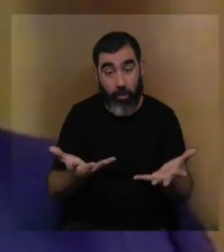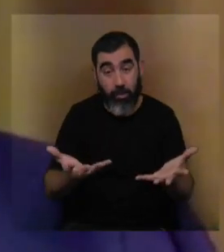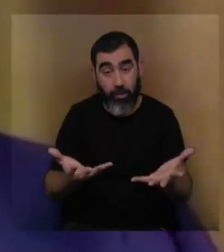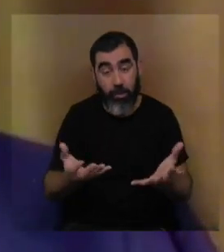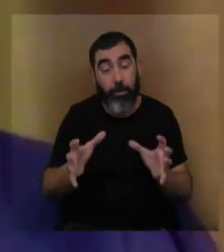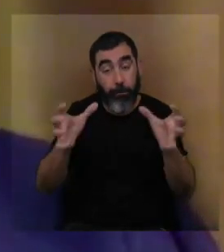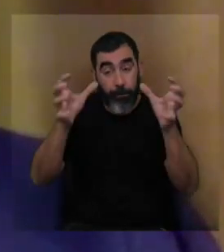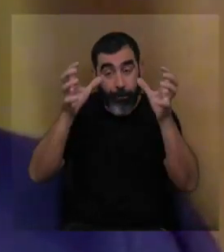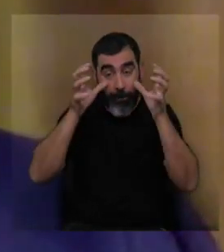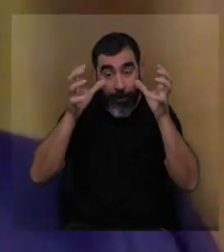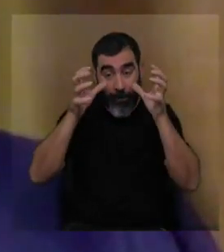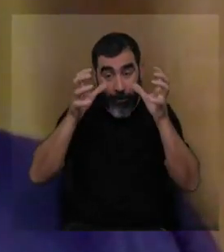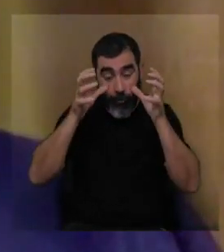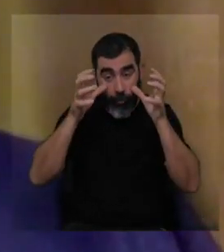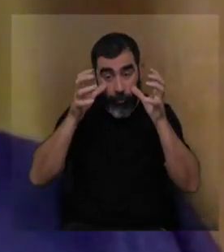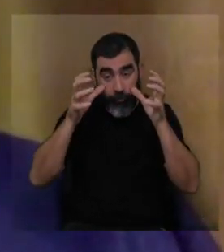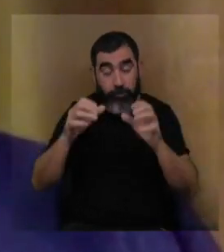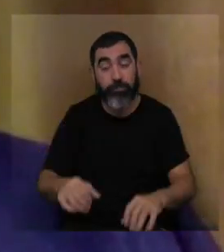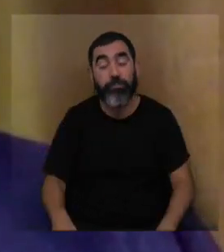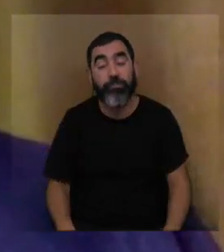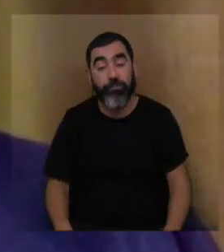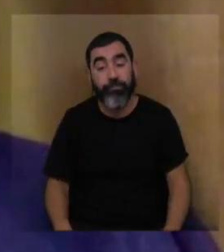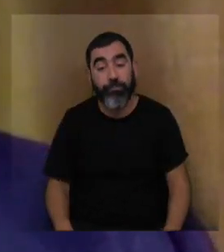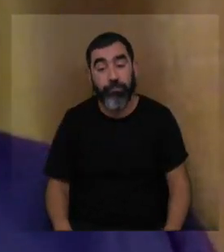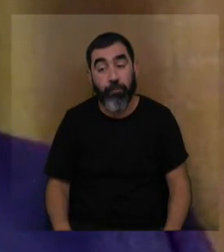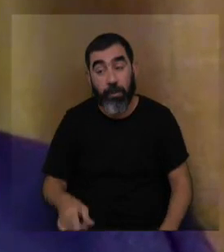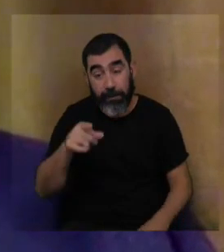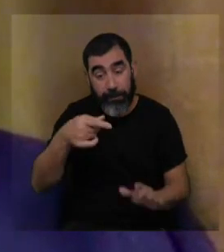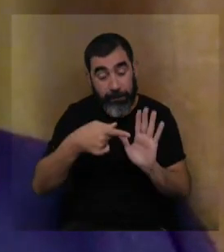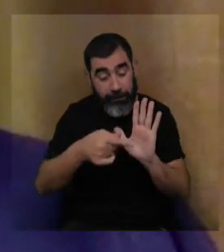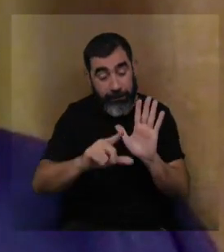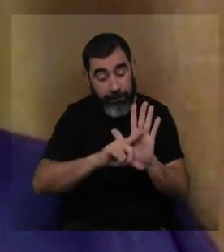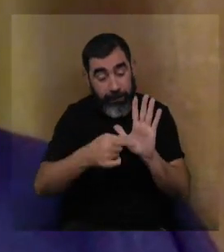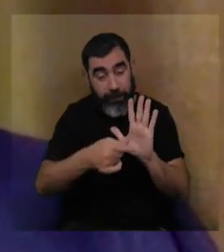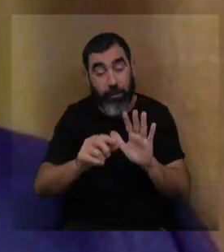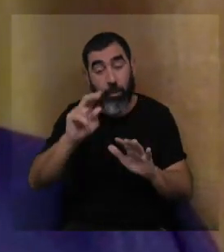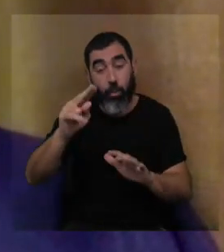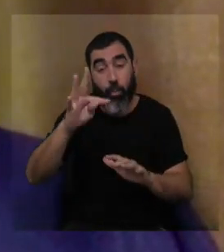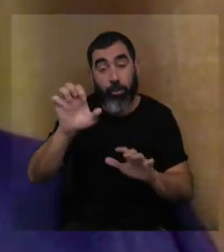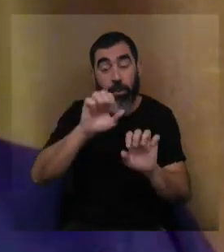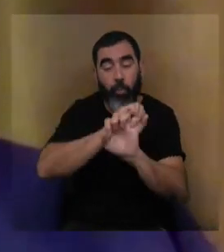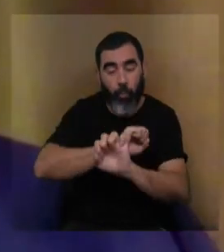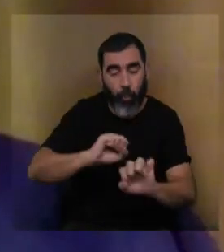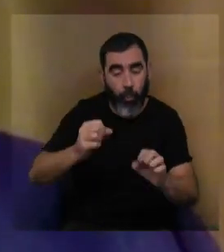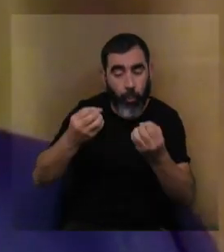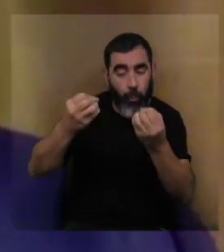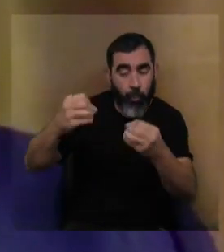alto riesgo de que básicamente por ese decreto UTE pueda llegar a perder,